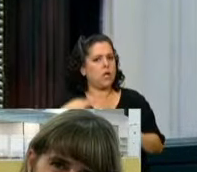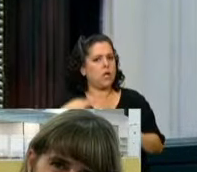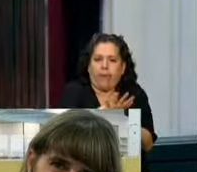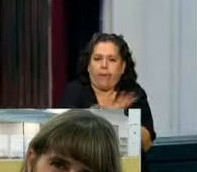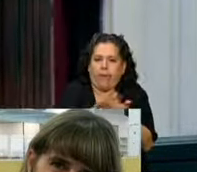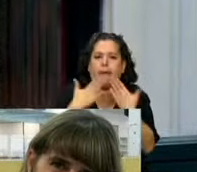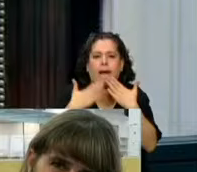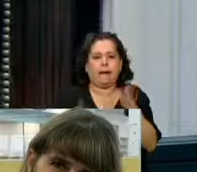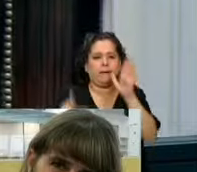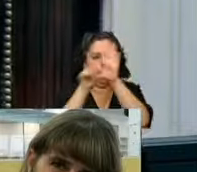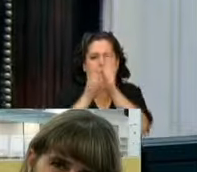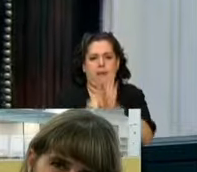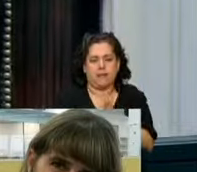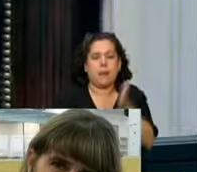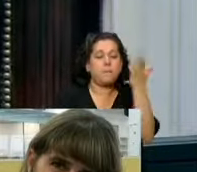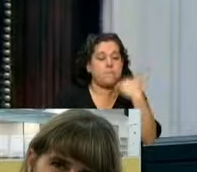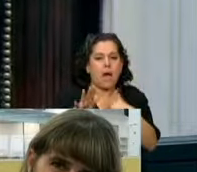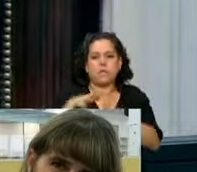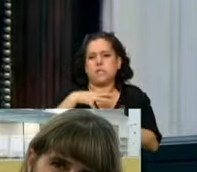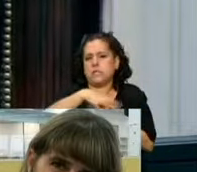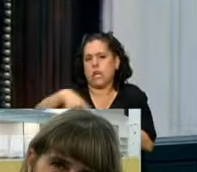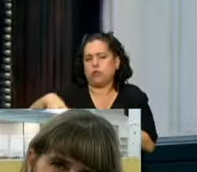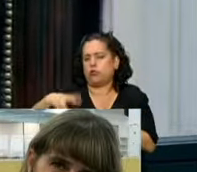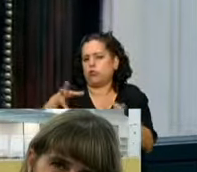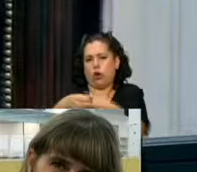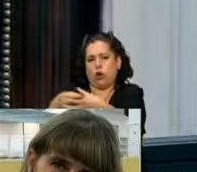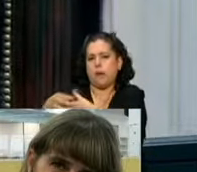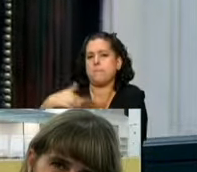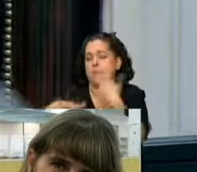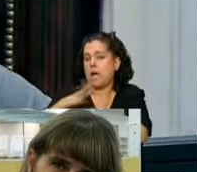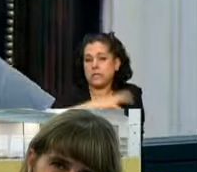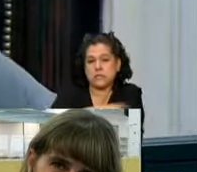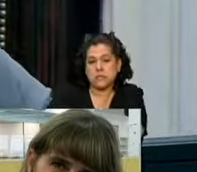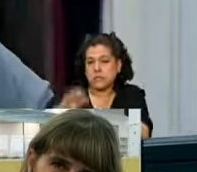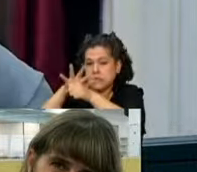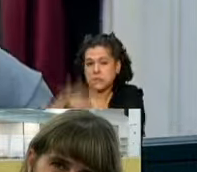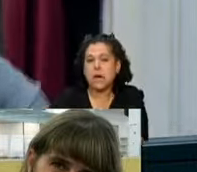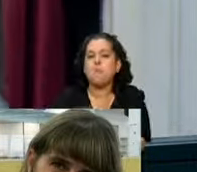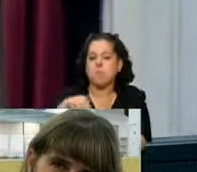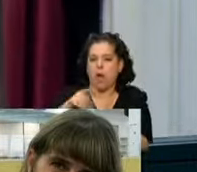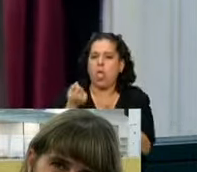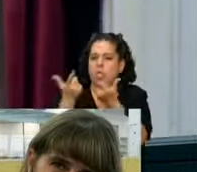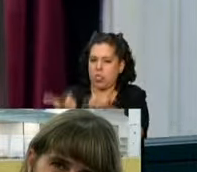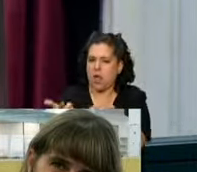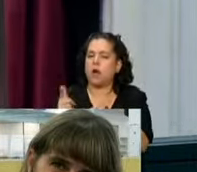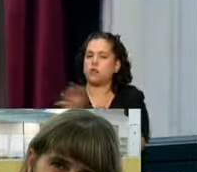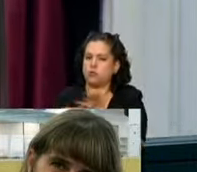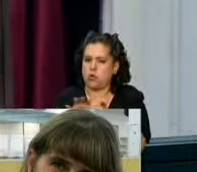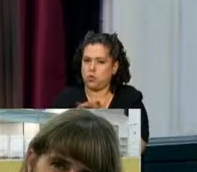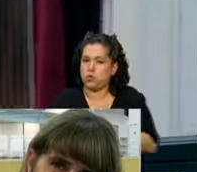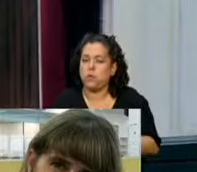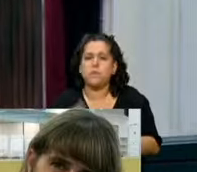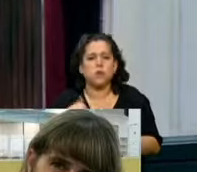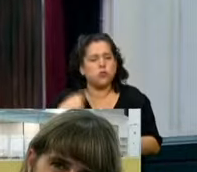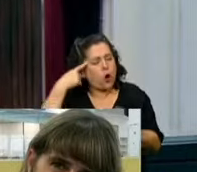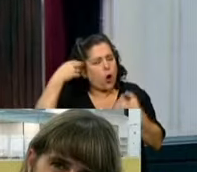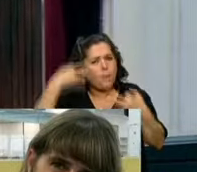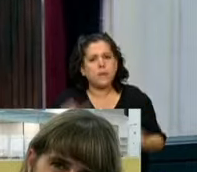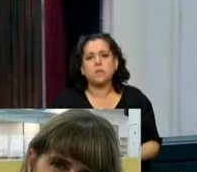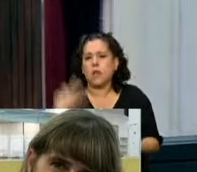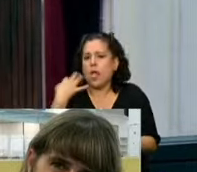y atención con esto que cuando en el eventual caso de que la inflación baje y estemos en un